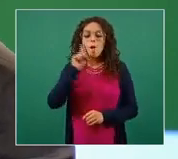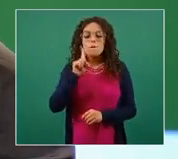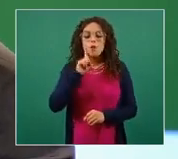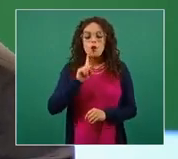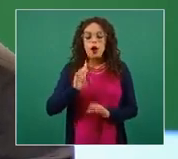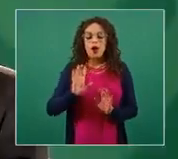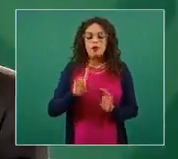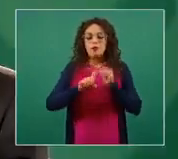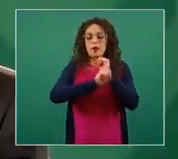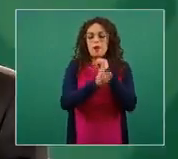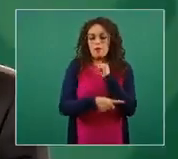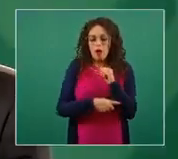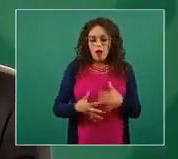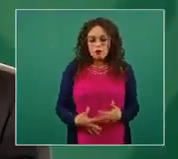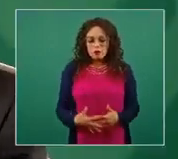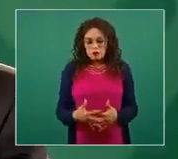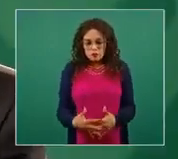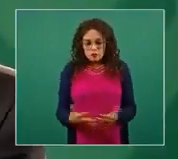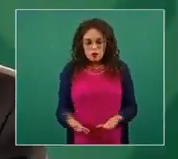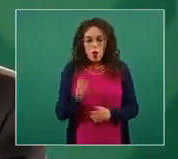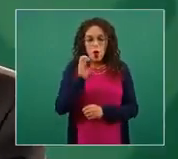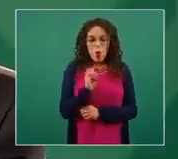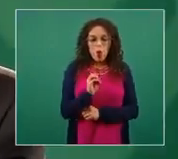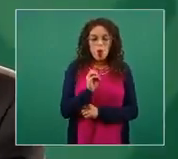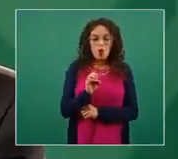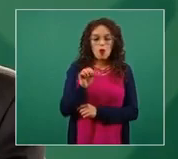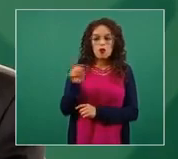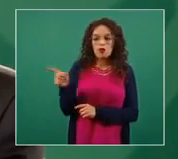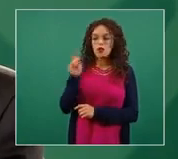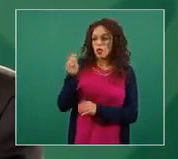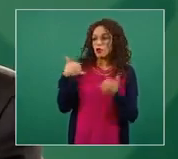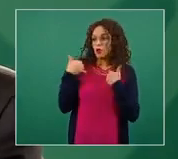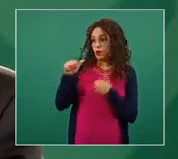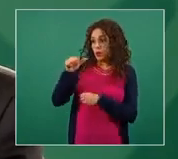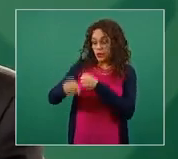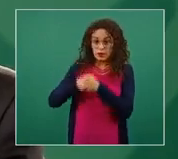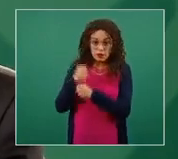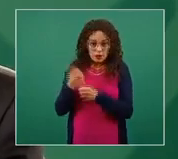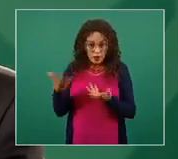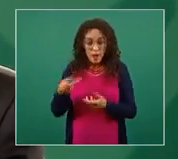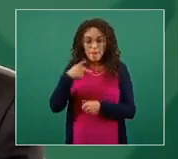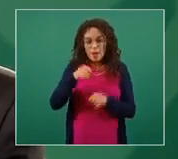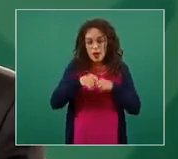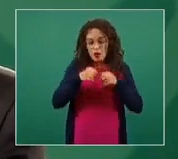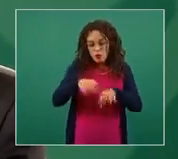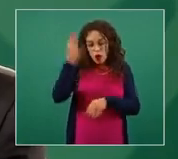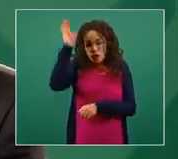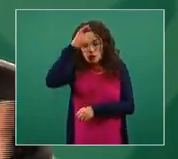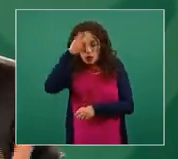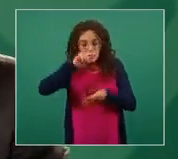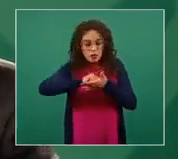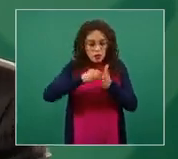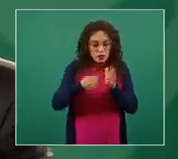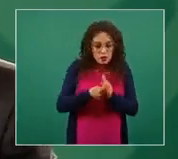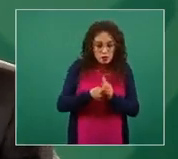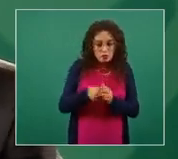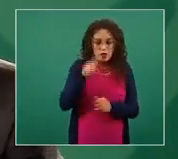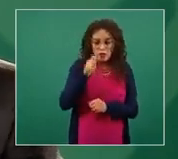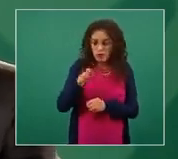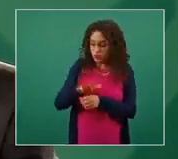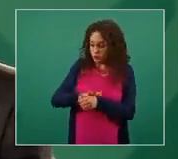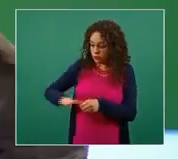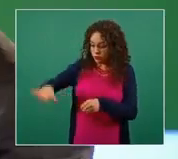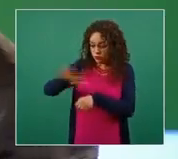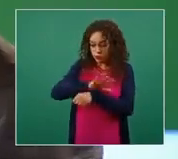los menores de 16 años. Pero conforme vamos teniendo información científica, técnica, por parte de la comunidad